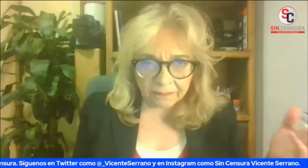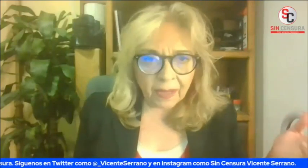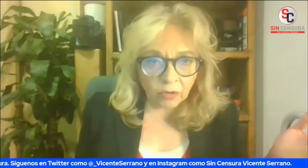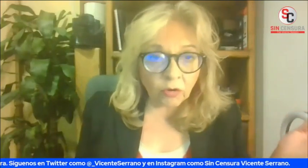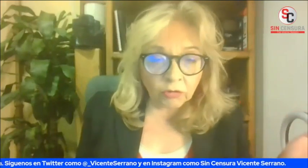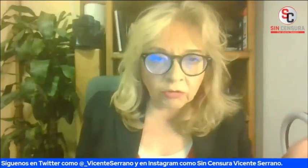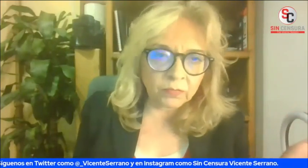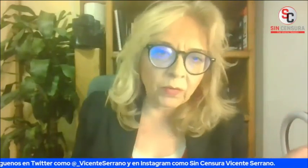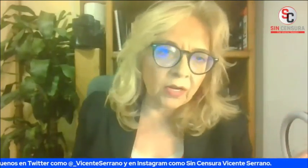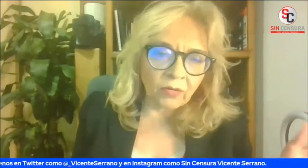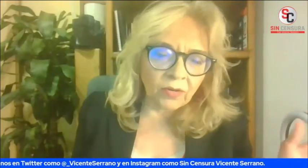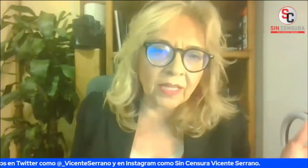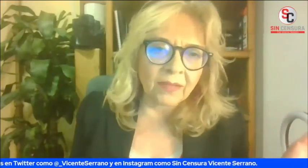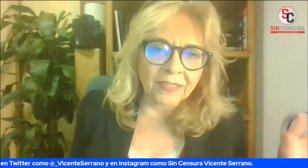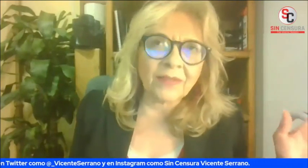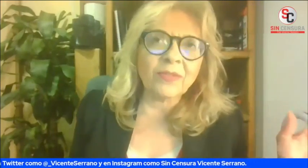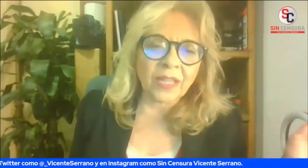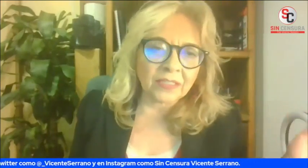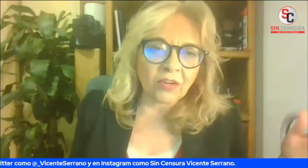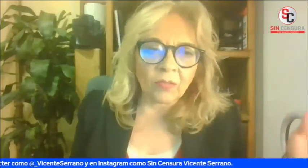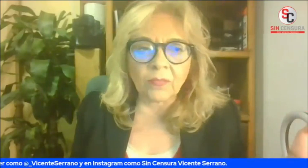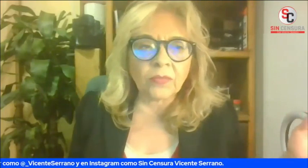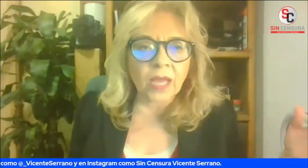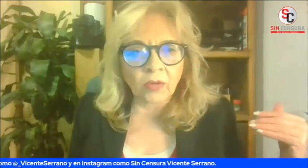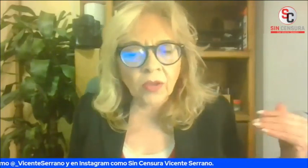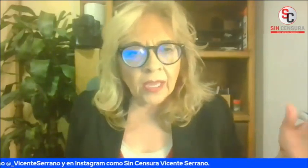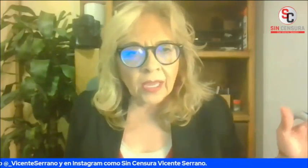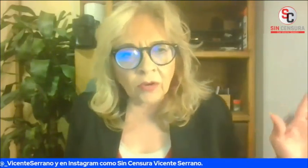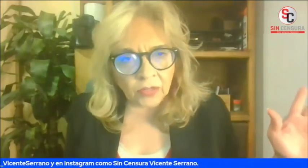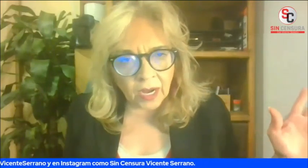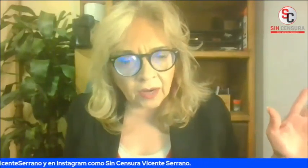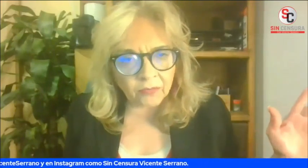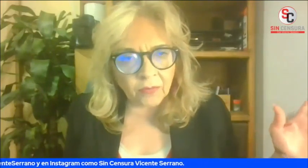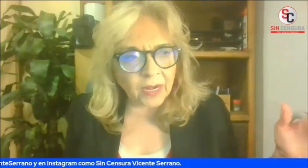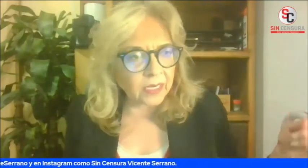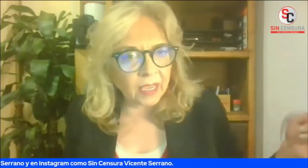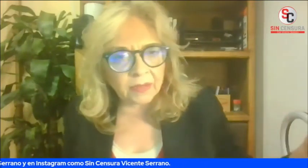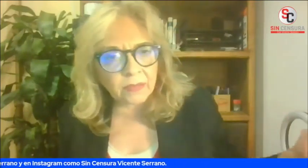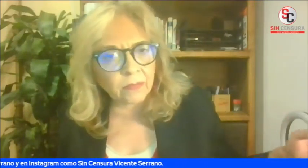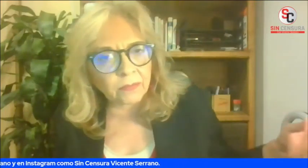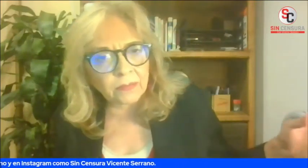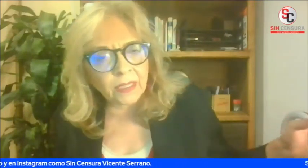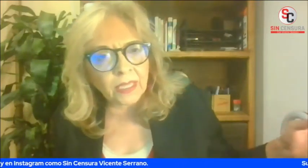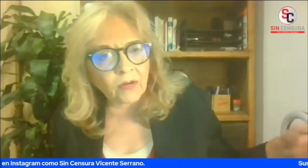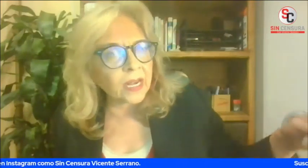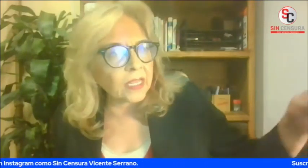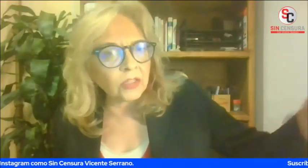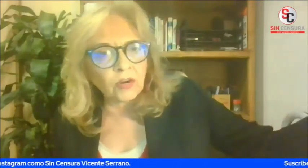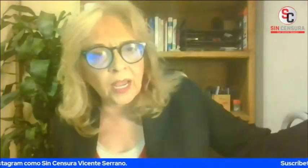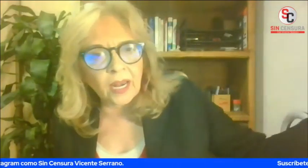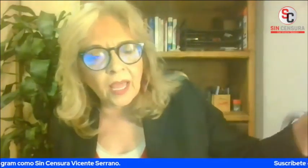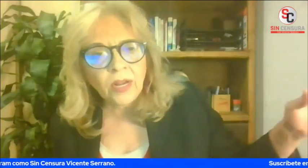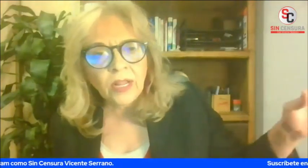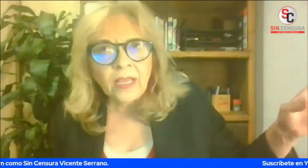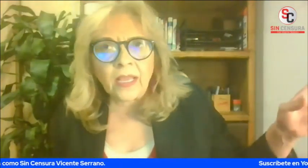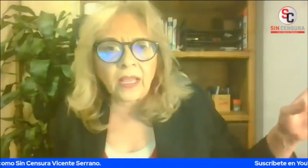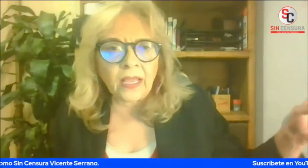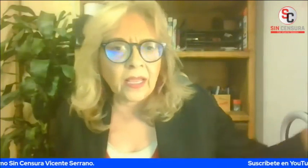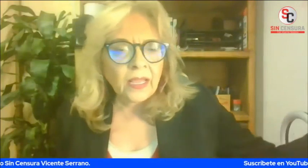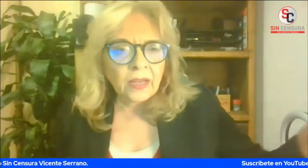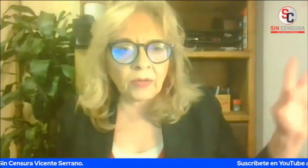además se paguen costos, porque no es nada más que votaste como diputado en contra de la reforma eléctrica, vendieron el litio,